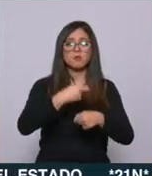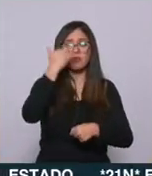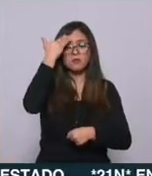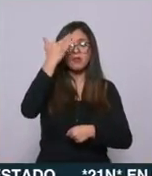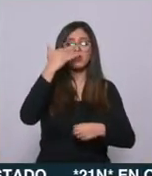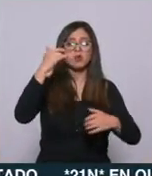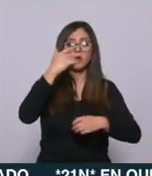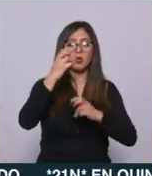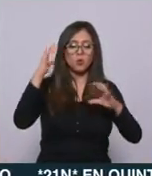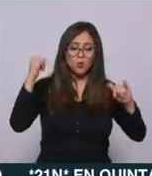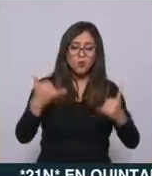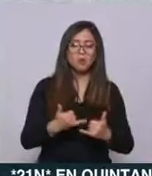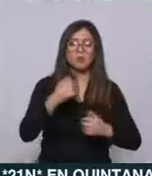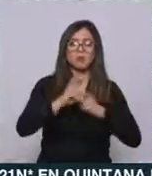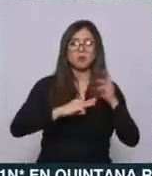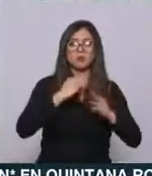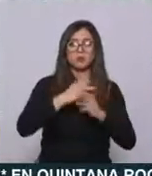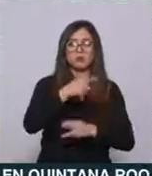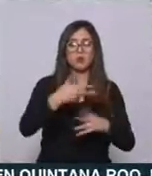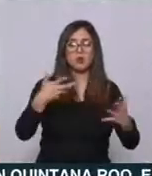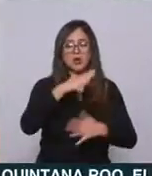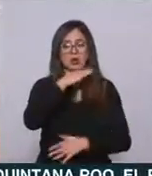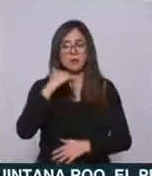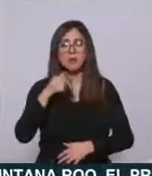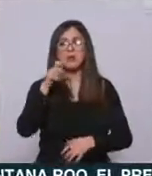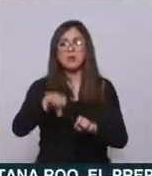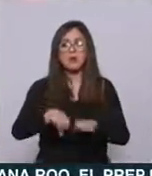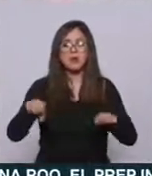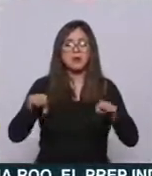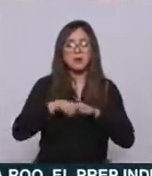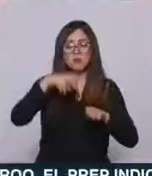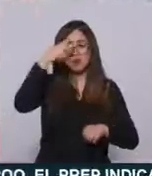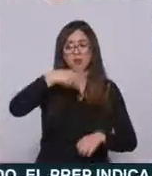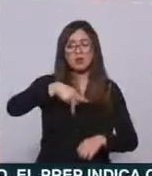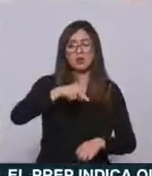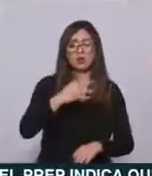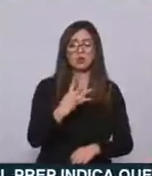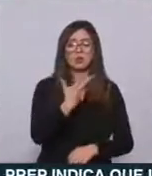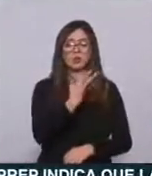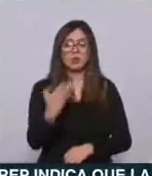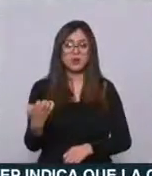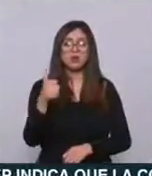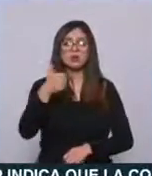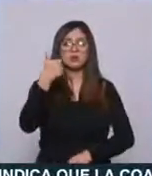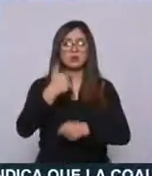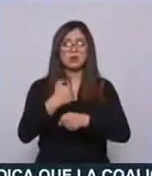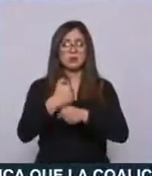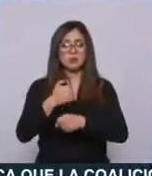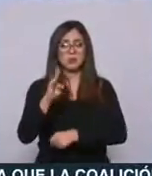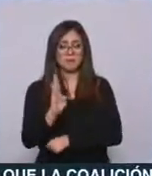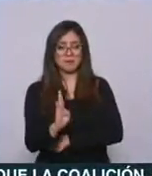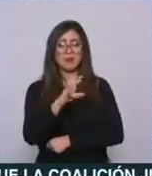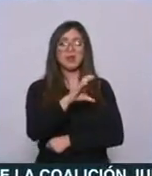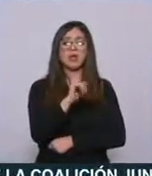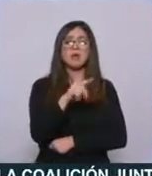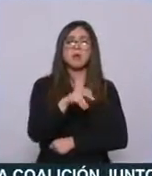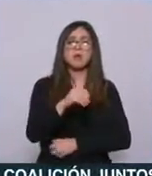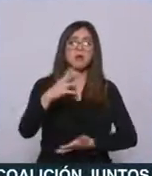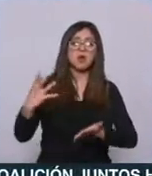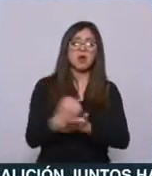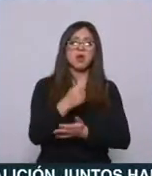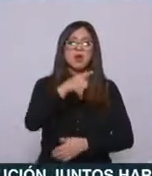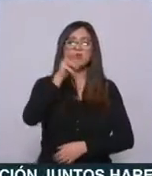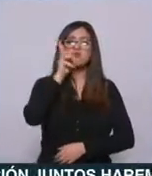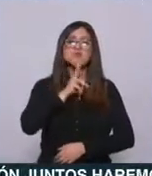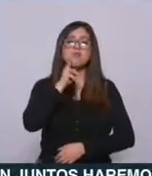Copa del Mundo que se realizó en Alemania, mientras que el conjunto femenil de K4 500 fue sexto de la final B. Camilo fue el ganador de la prueba